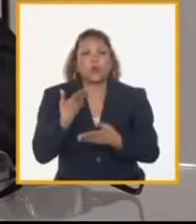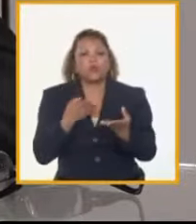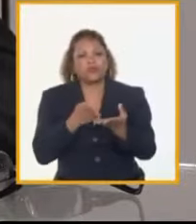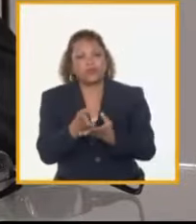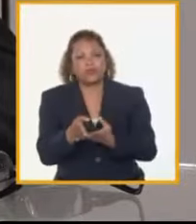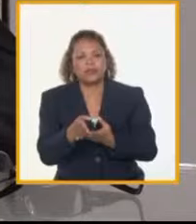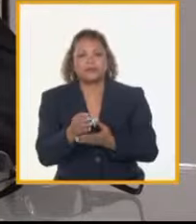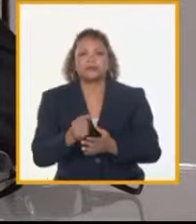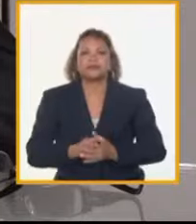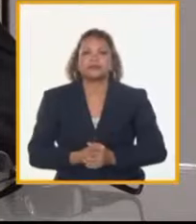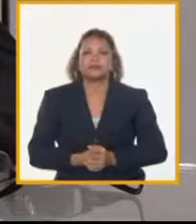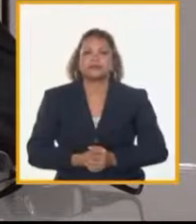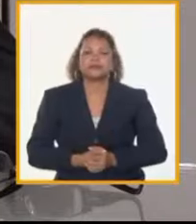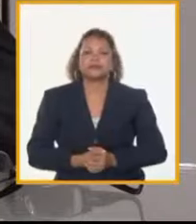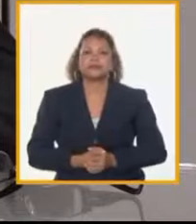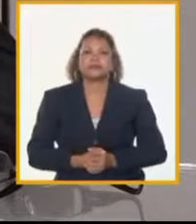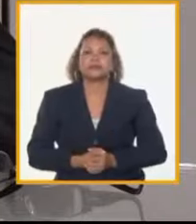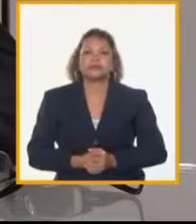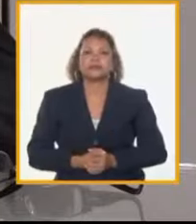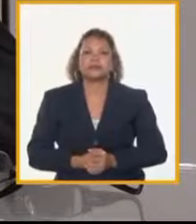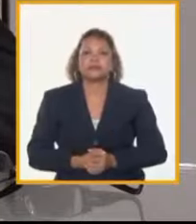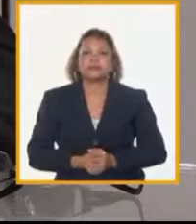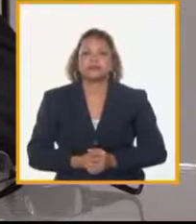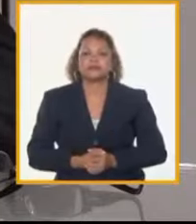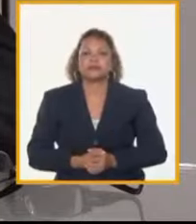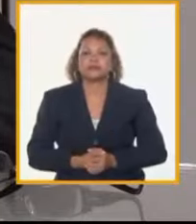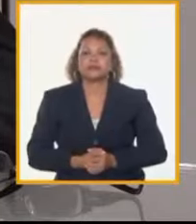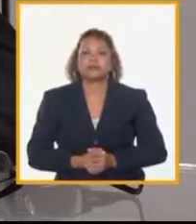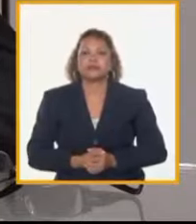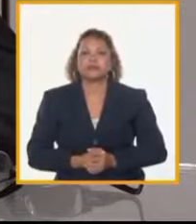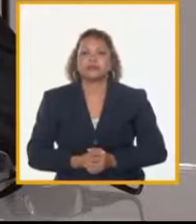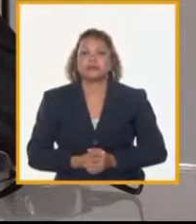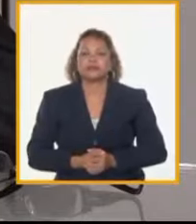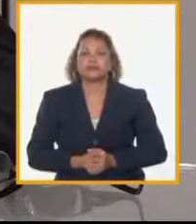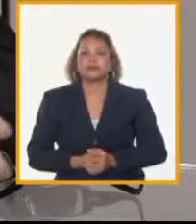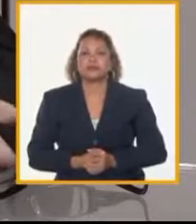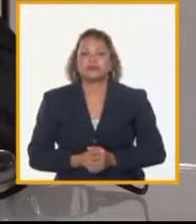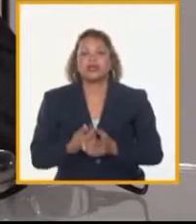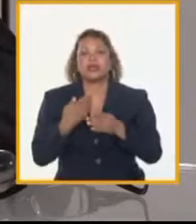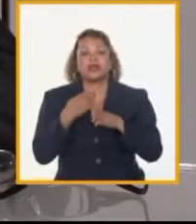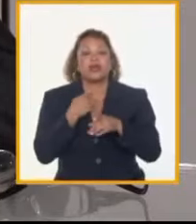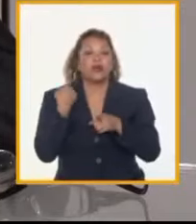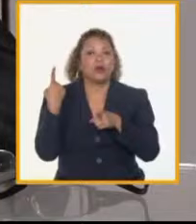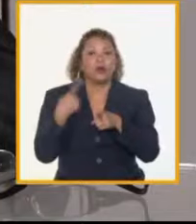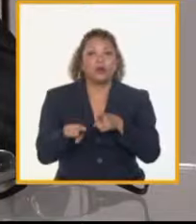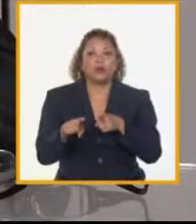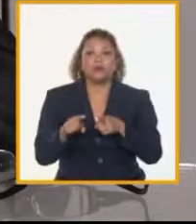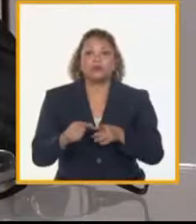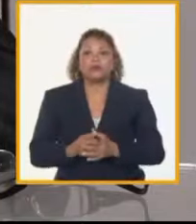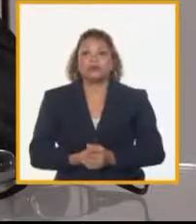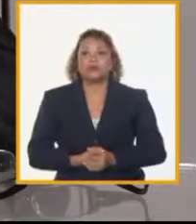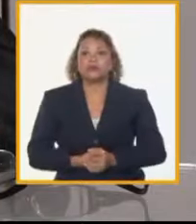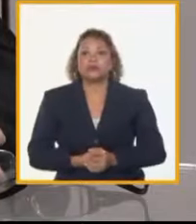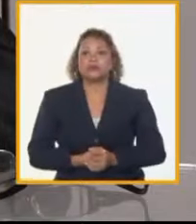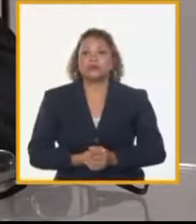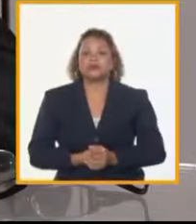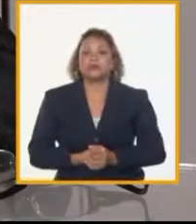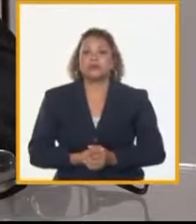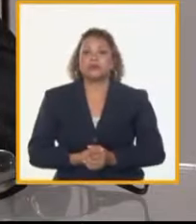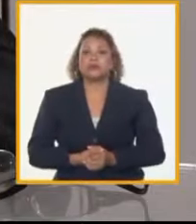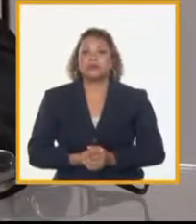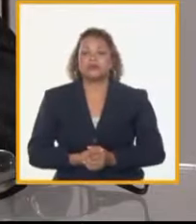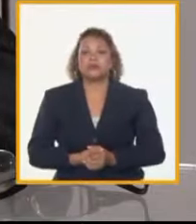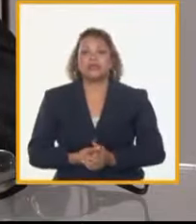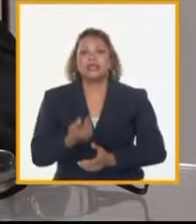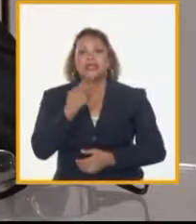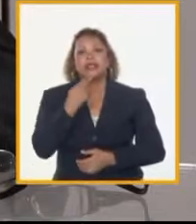cómo, con quién. Eso han cambiado. Eso debe resolverse. De los hoy mismo se le respondía a estos compañeros